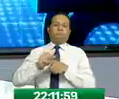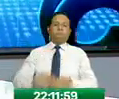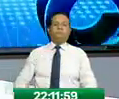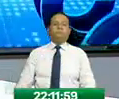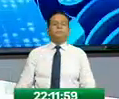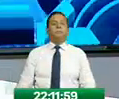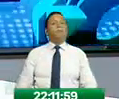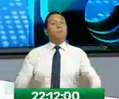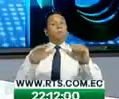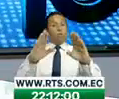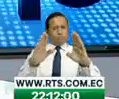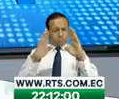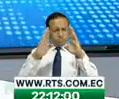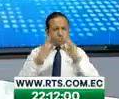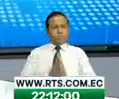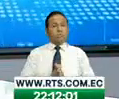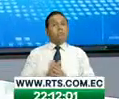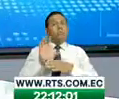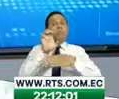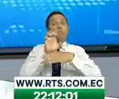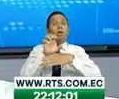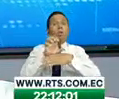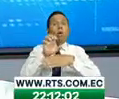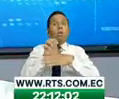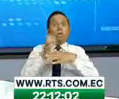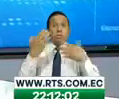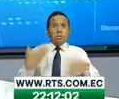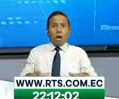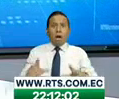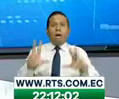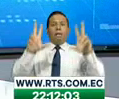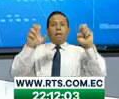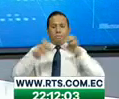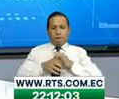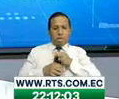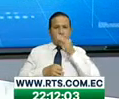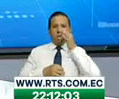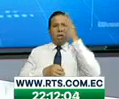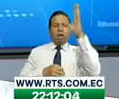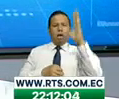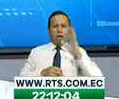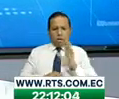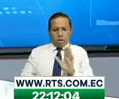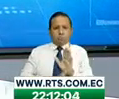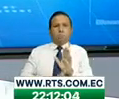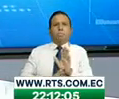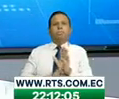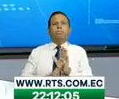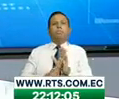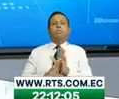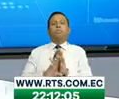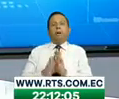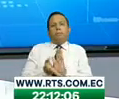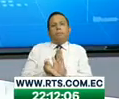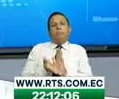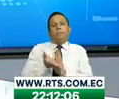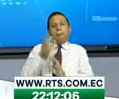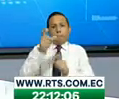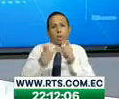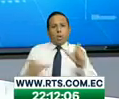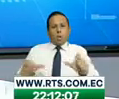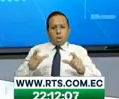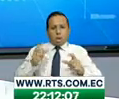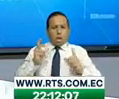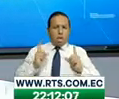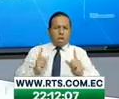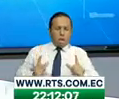Atención, porque Ecuador tiene más casos descartados que confirmados de coronavirus, y así lo aseguró el viceministro de Salud. Además, con